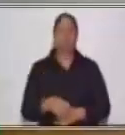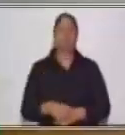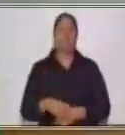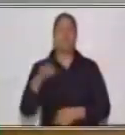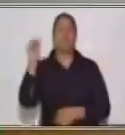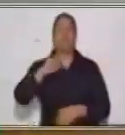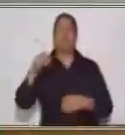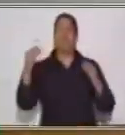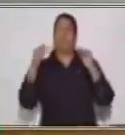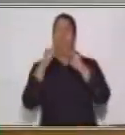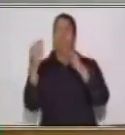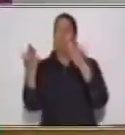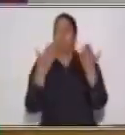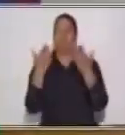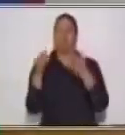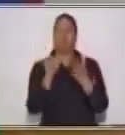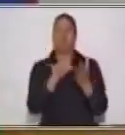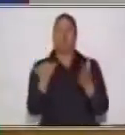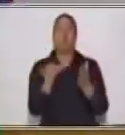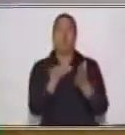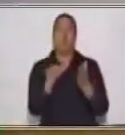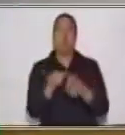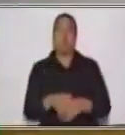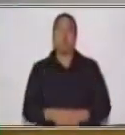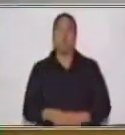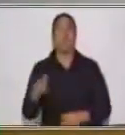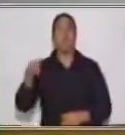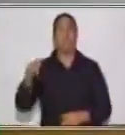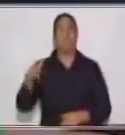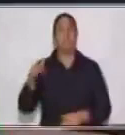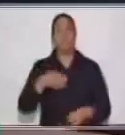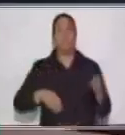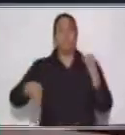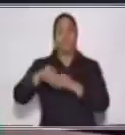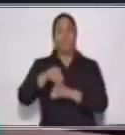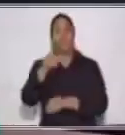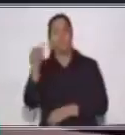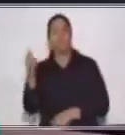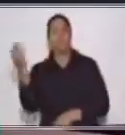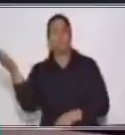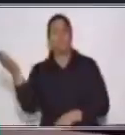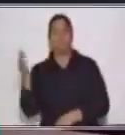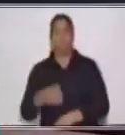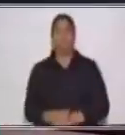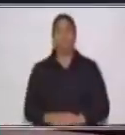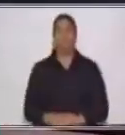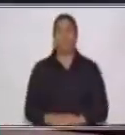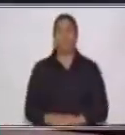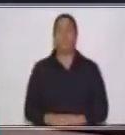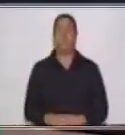cumple, entonces vamos a pasar a resolver